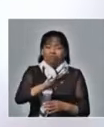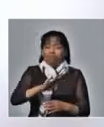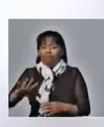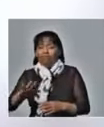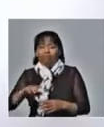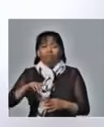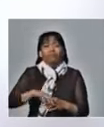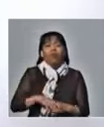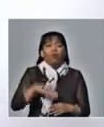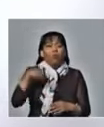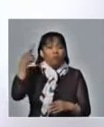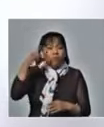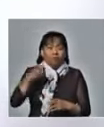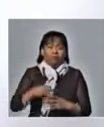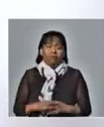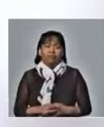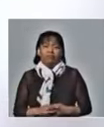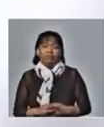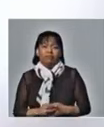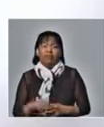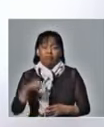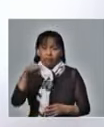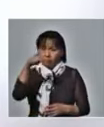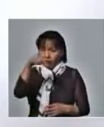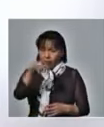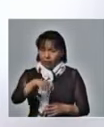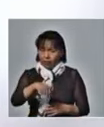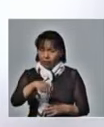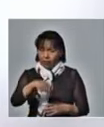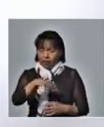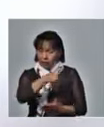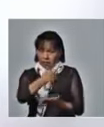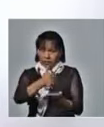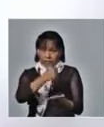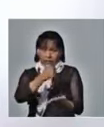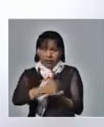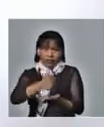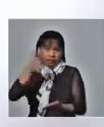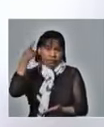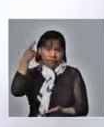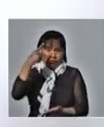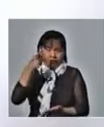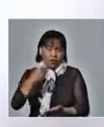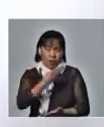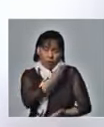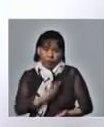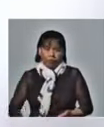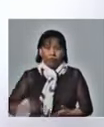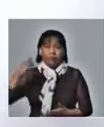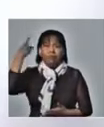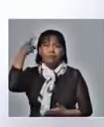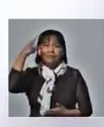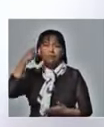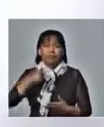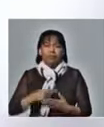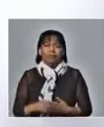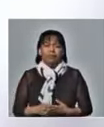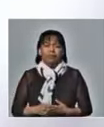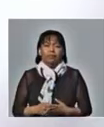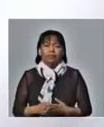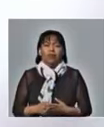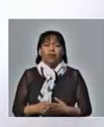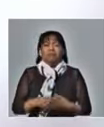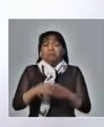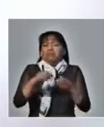entidad, inclusive acá en la capital del estado, en el municipio de Puebla, a un lado de las